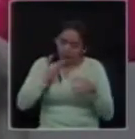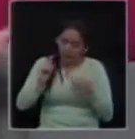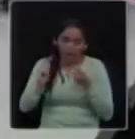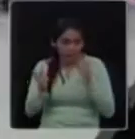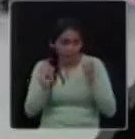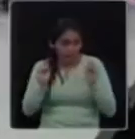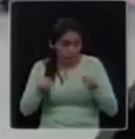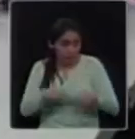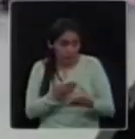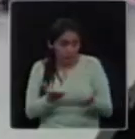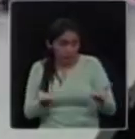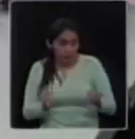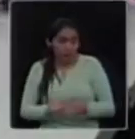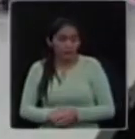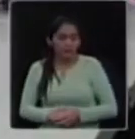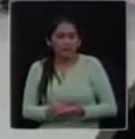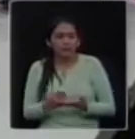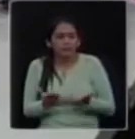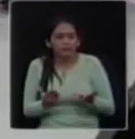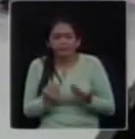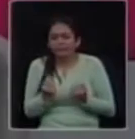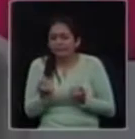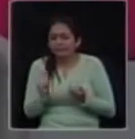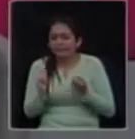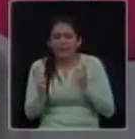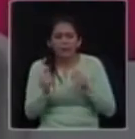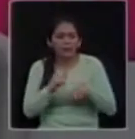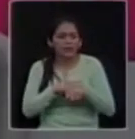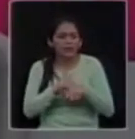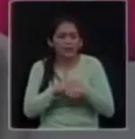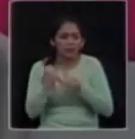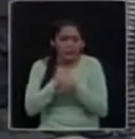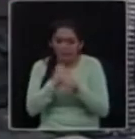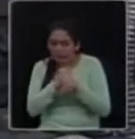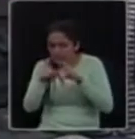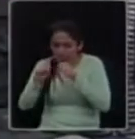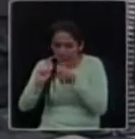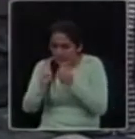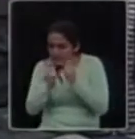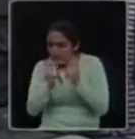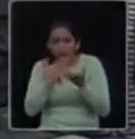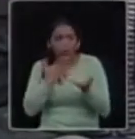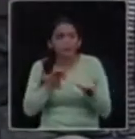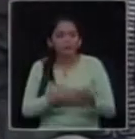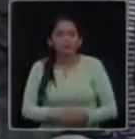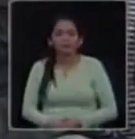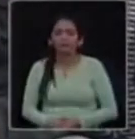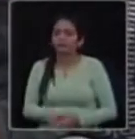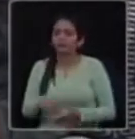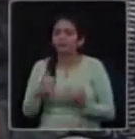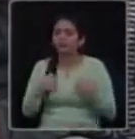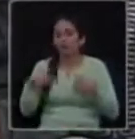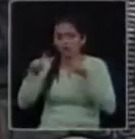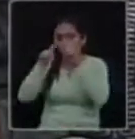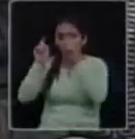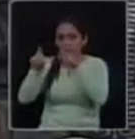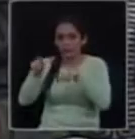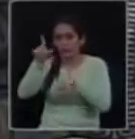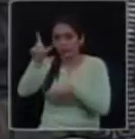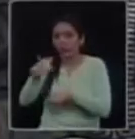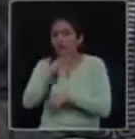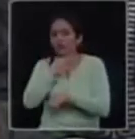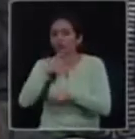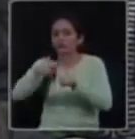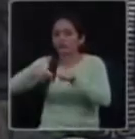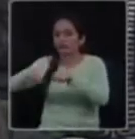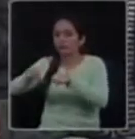y cómo es este proceso? ¿Cuánto se puede demorar? Claro, empiezo siempre preguntándole al cliente qué tipo de moto le gustaría tener, qué